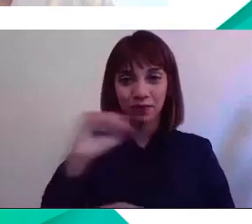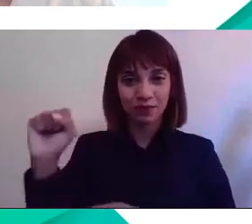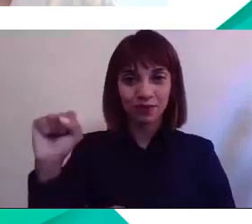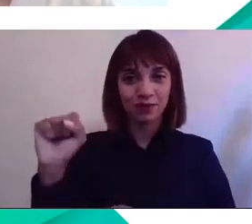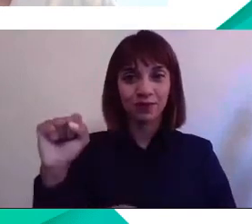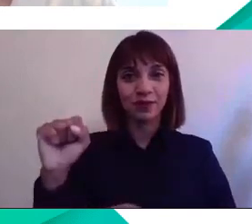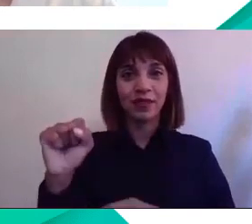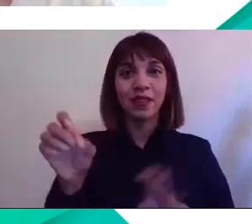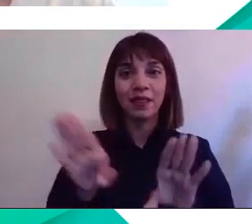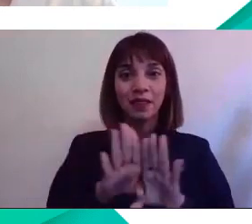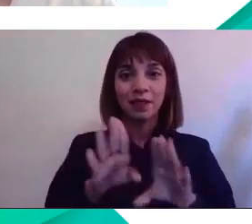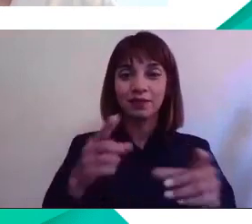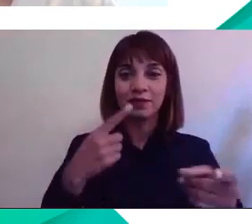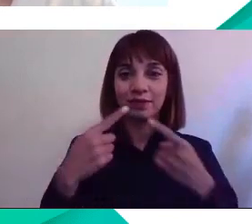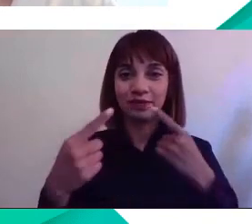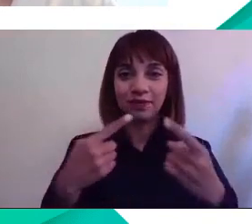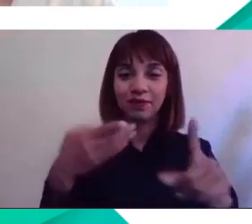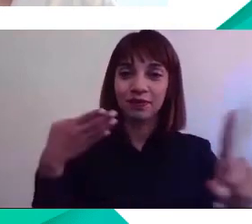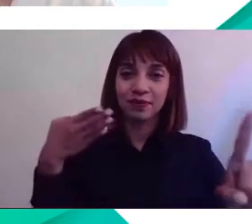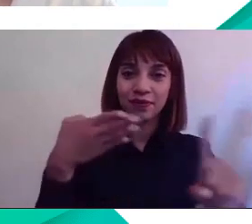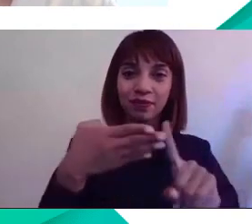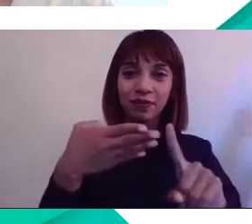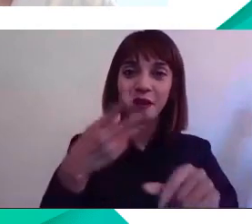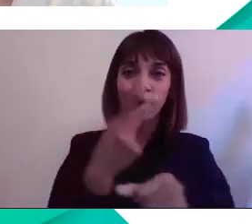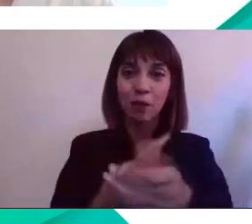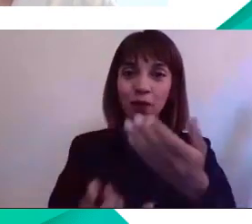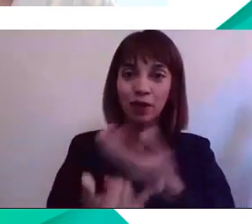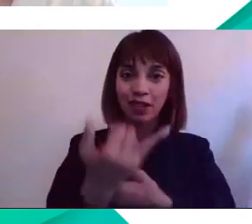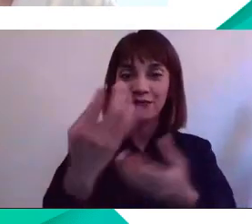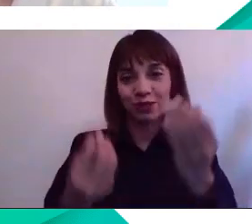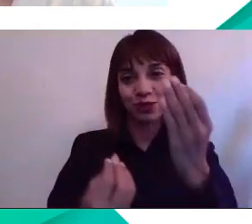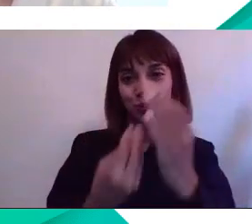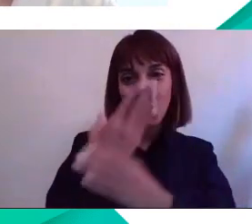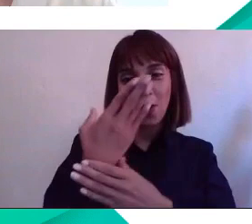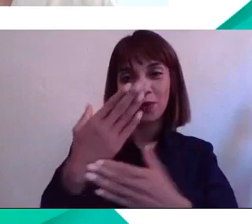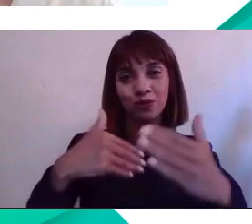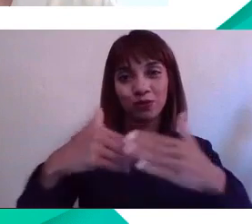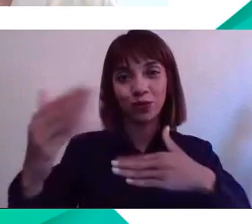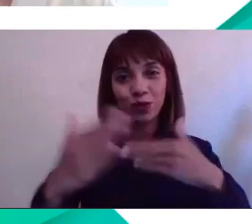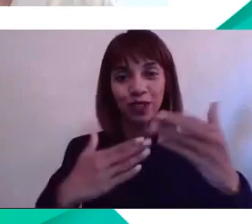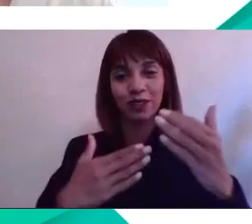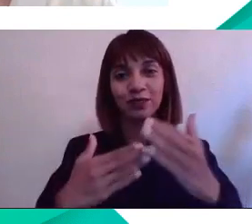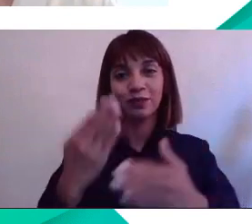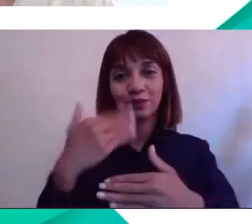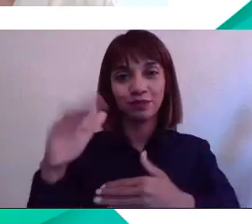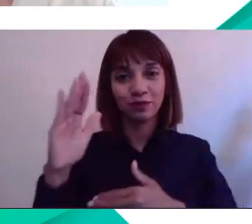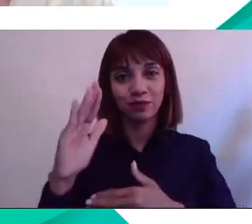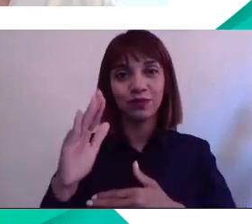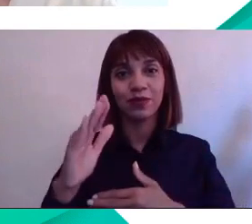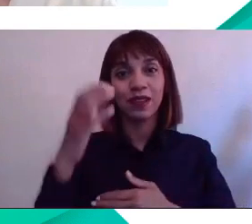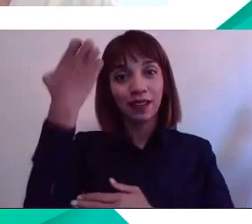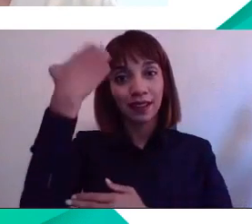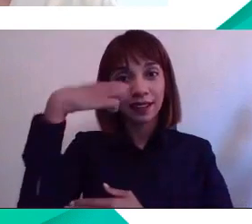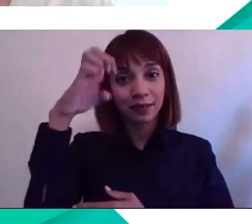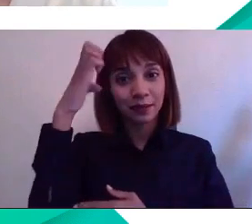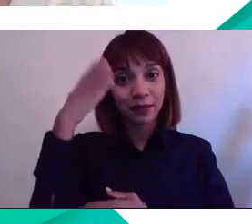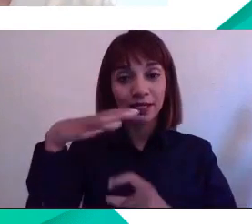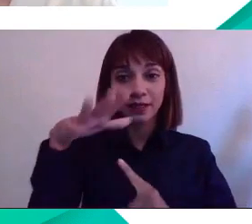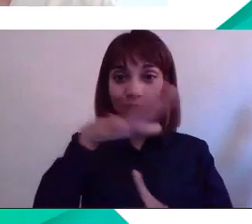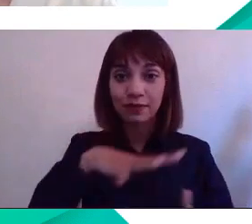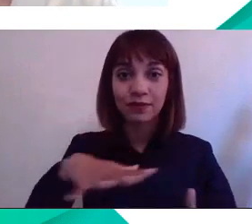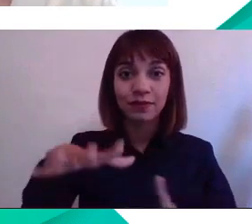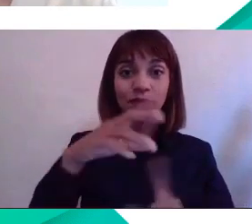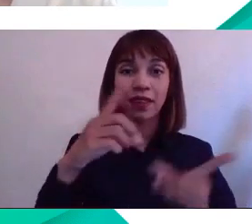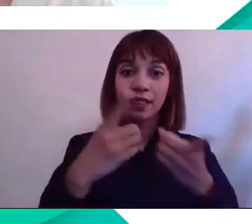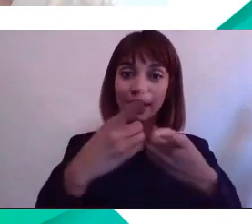corporativa con enfoque en desarrollo de proyectos de innovación social y generación de alianzas regionales. Su experiencia se centra en áreas como desarrollo comunitario,